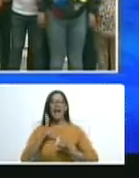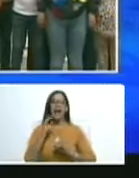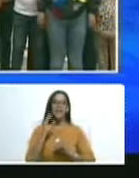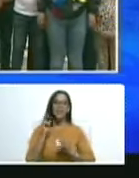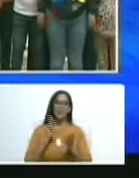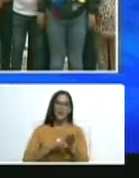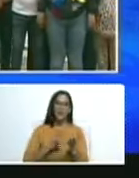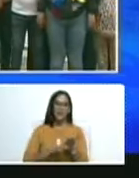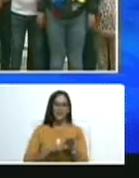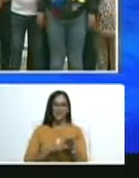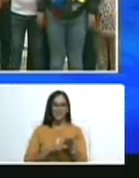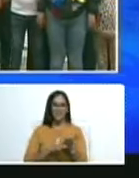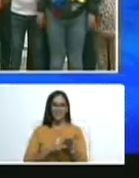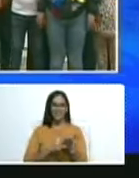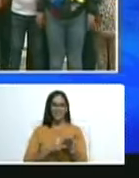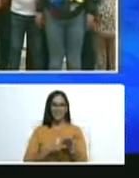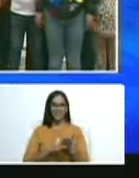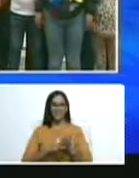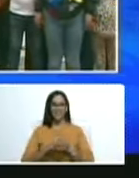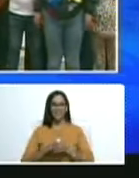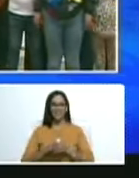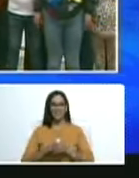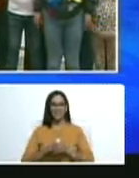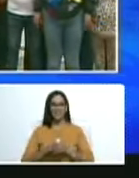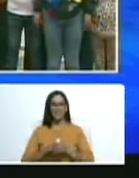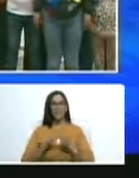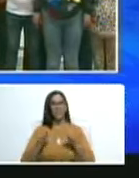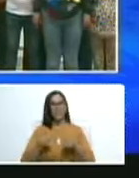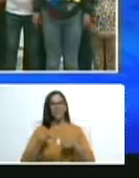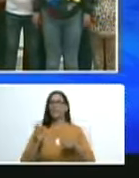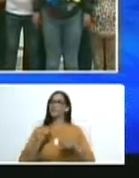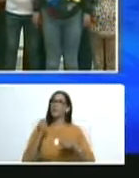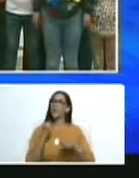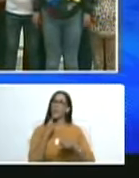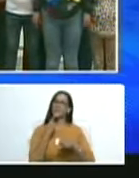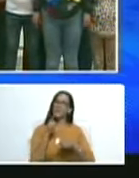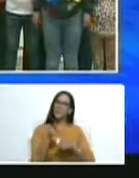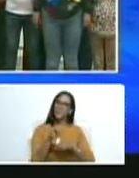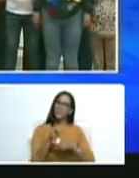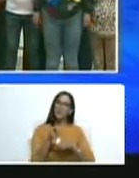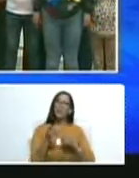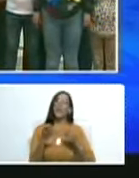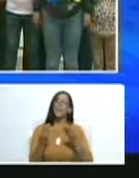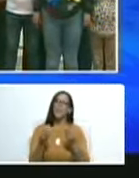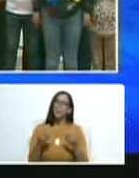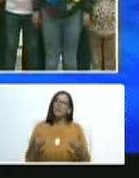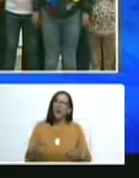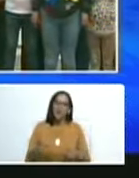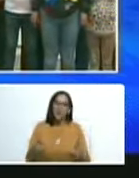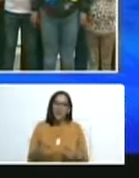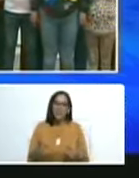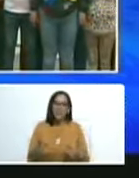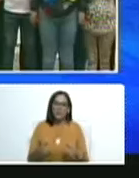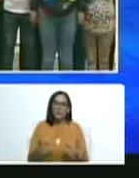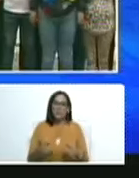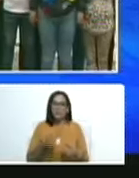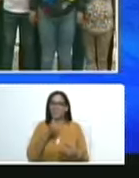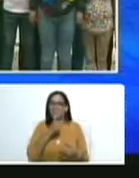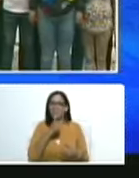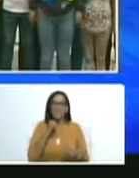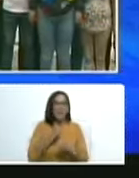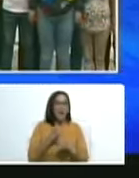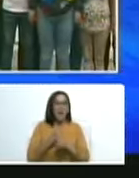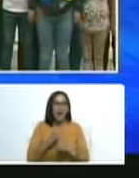verdad, María. Y esto amerita, como dices tú, mucho esfuerzo, sacrificio,